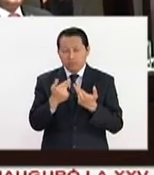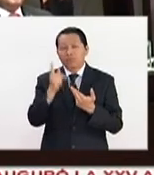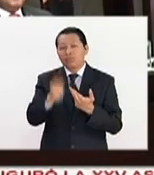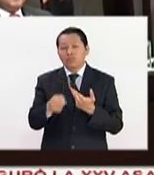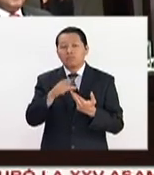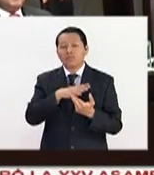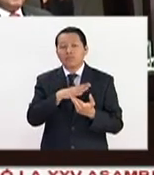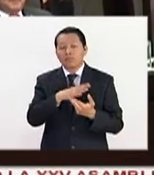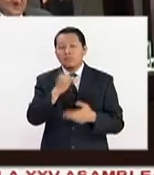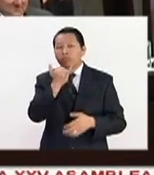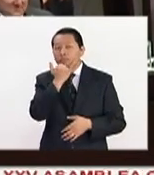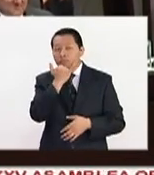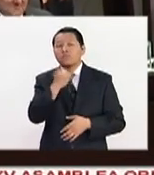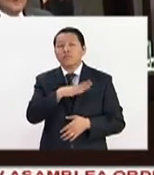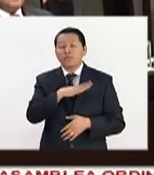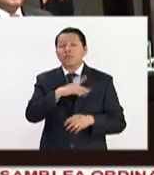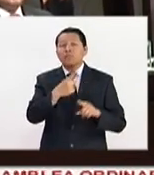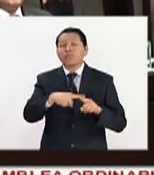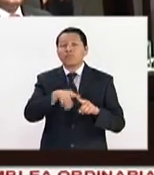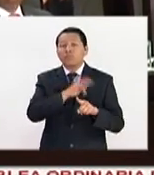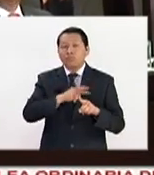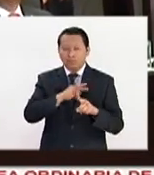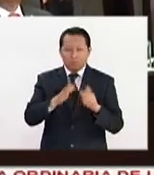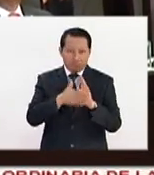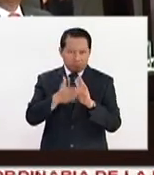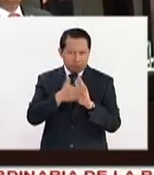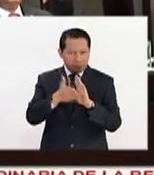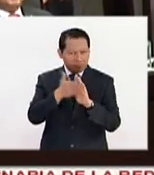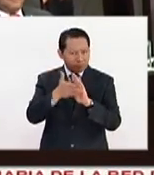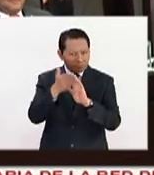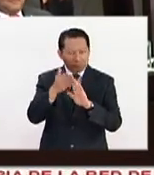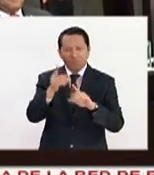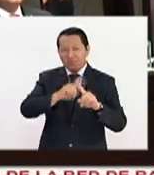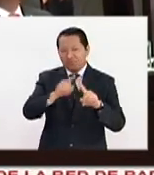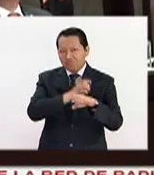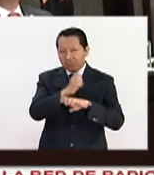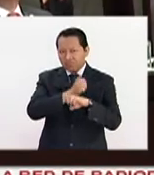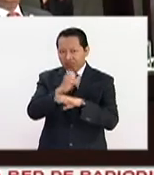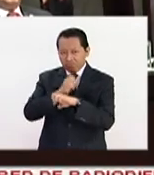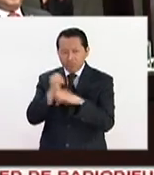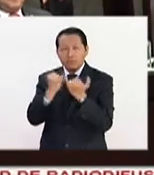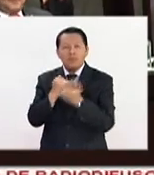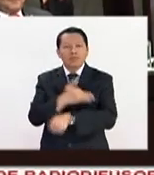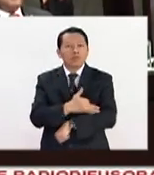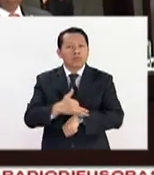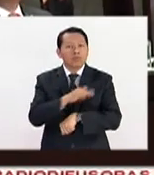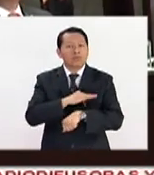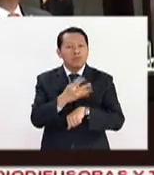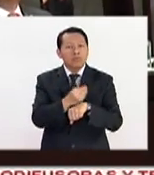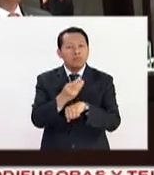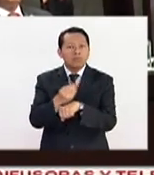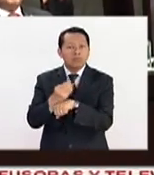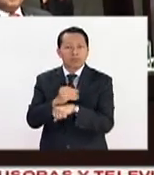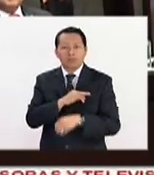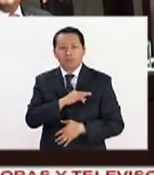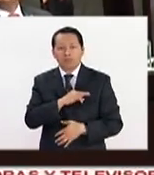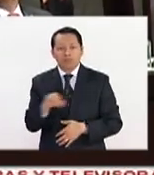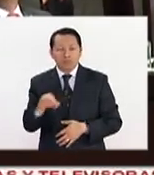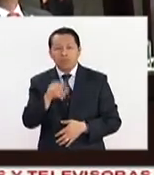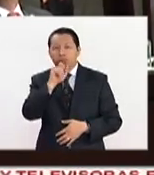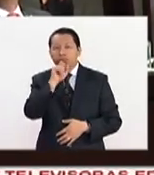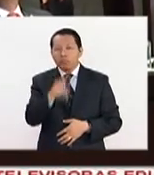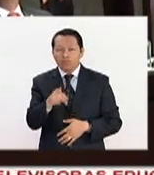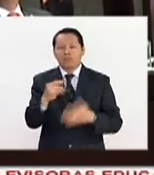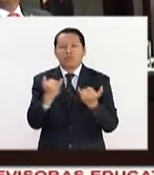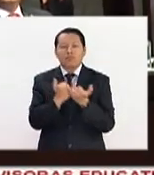serán destinados para la reconstrucción de la infraestructura pública en dichas entidades y que para las familias reparen o reconstruyan sus viviendas, así como